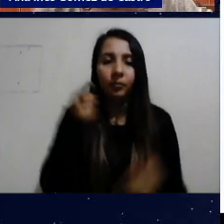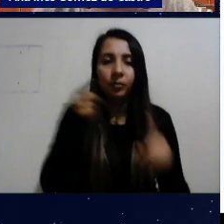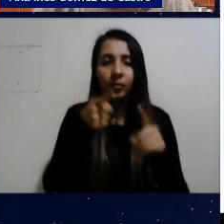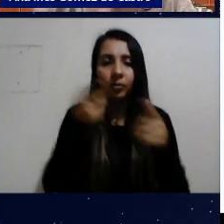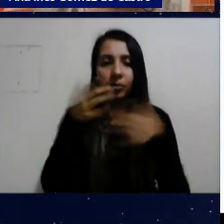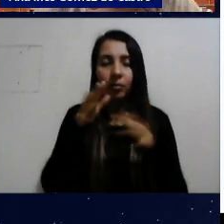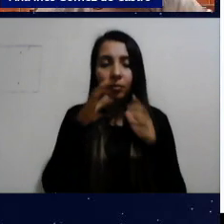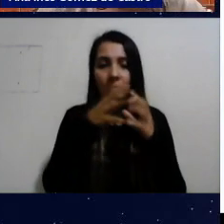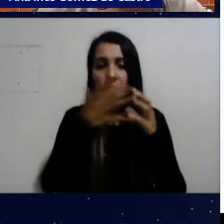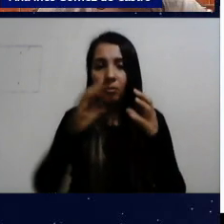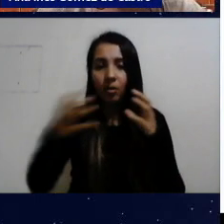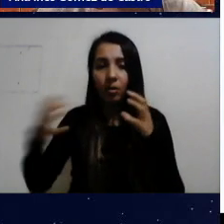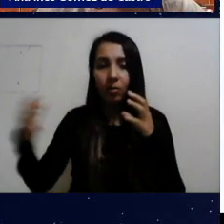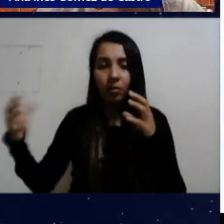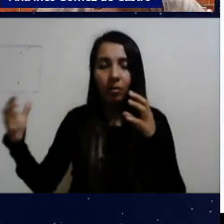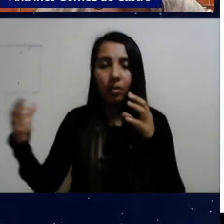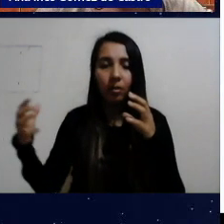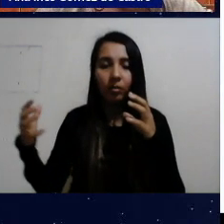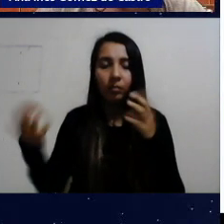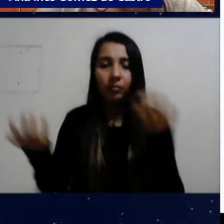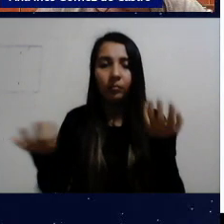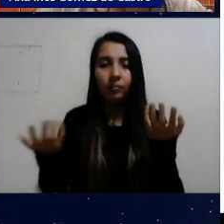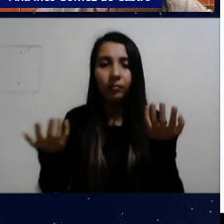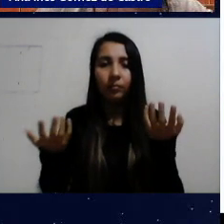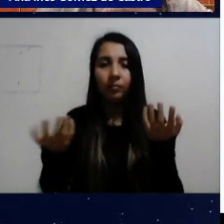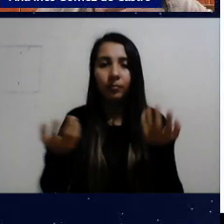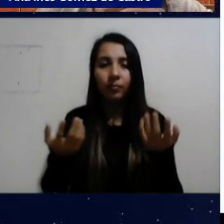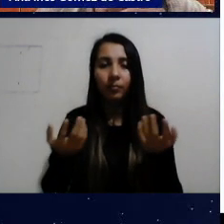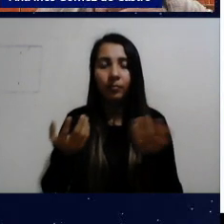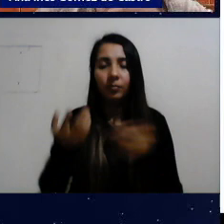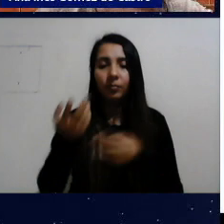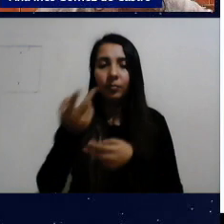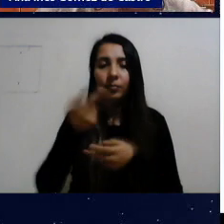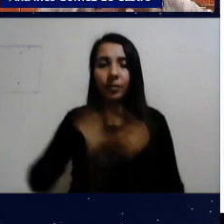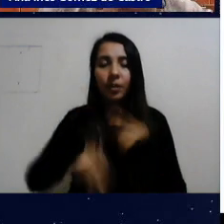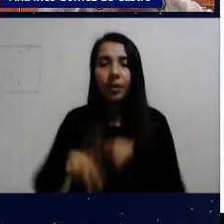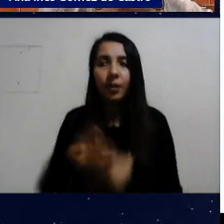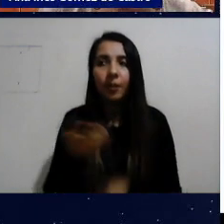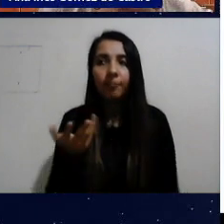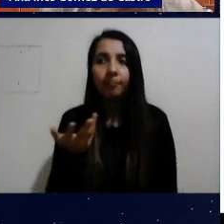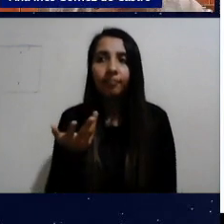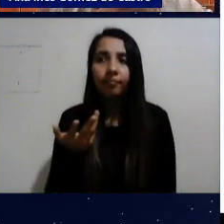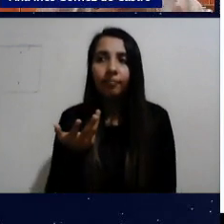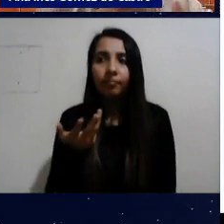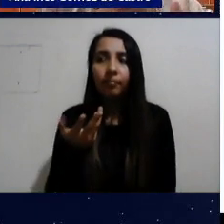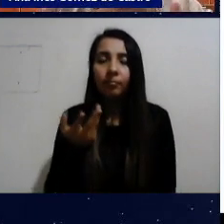de la molécula que provoca,